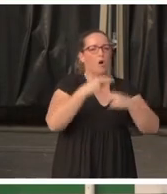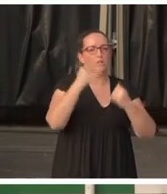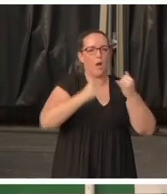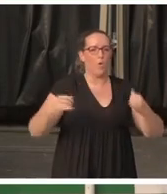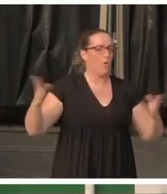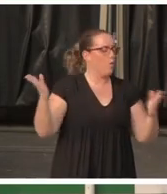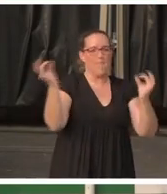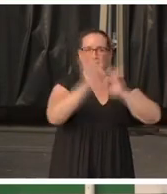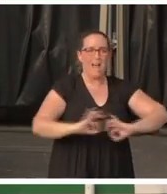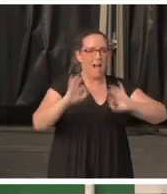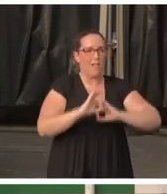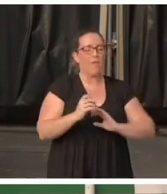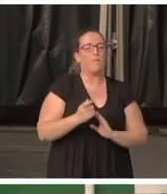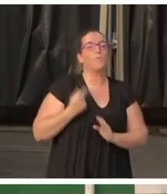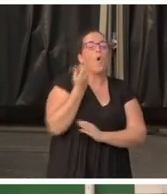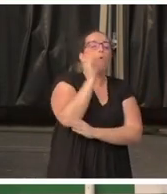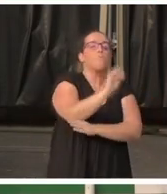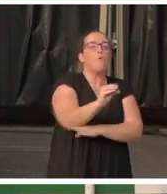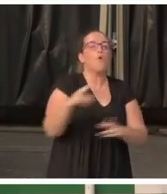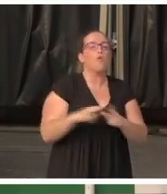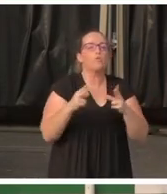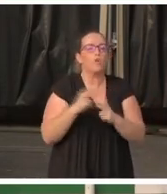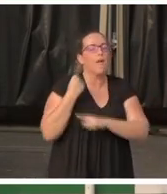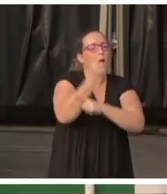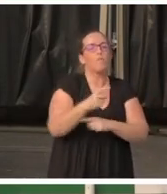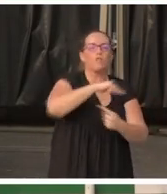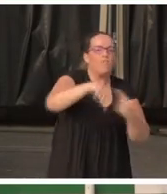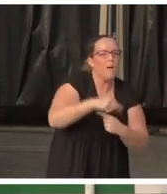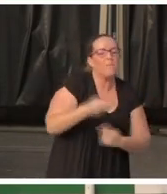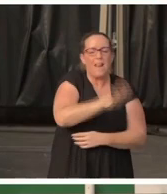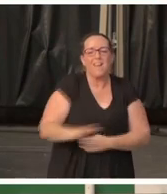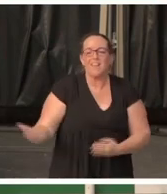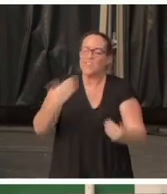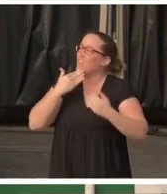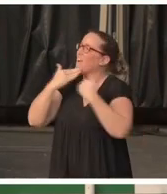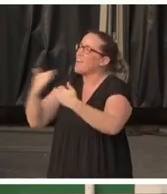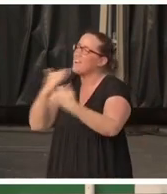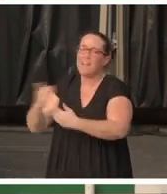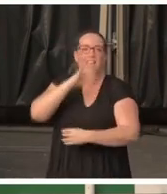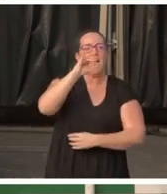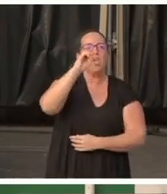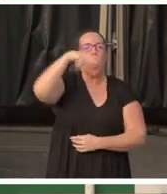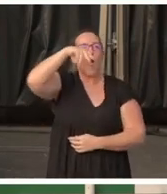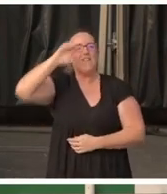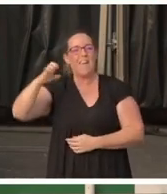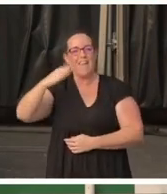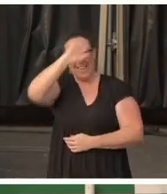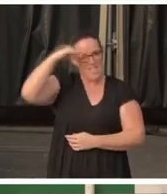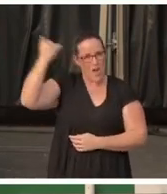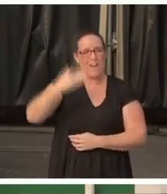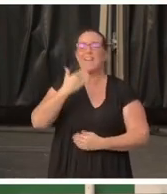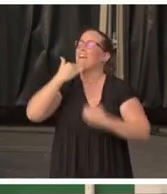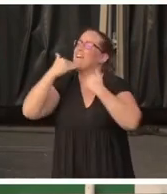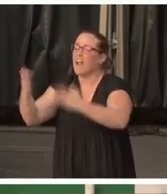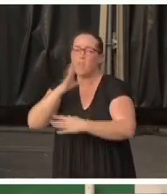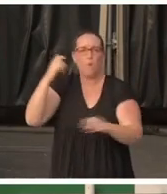las prestaciones por maternidad, el apoyo a las familias, a los niños. Muchas gracias, compañera Yone, por ese trabajo, por ese